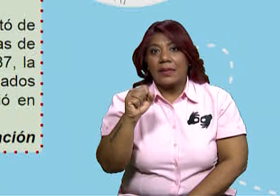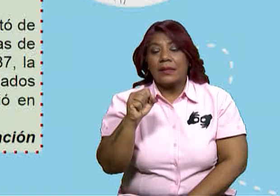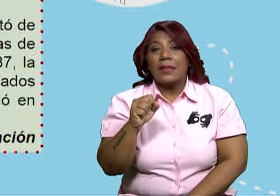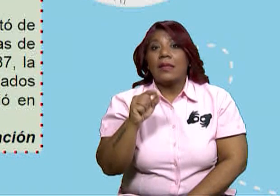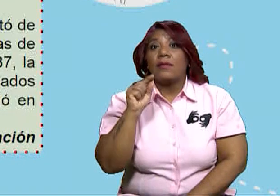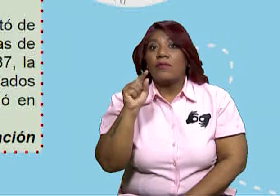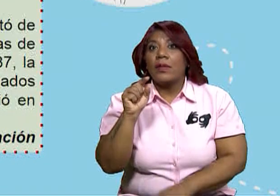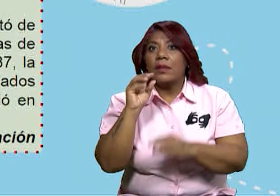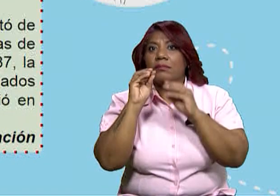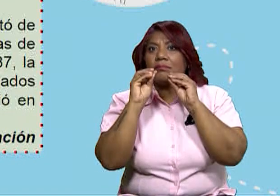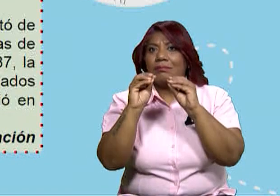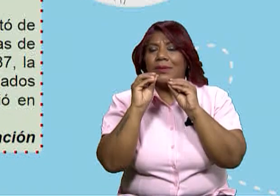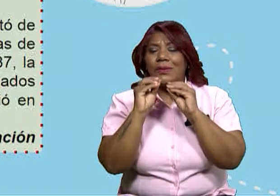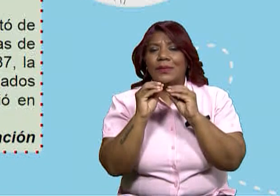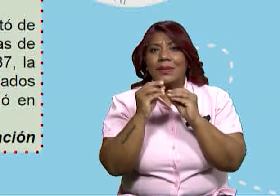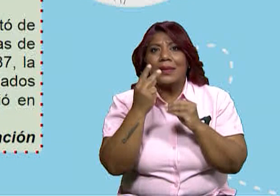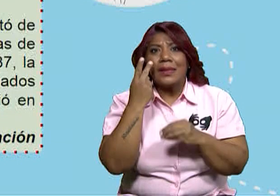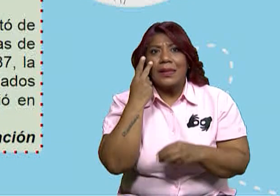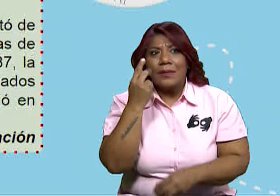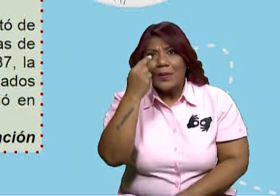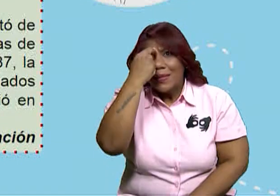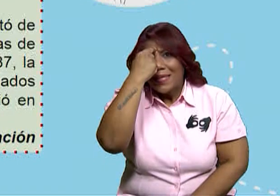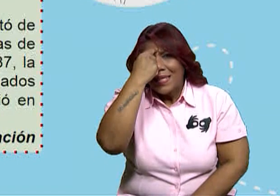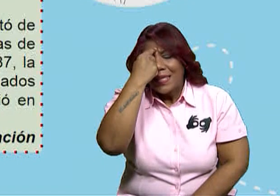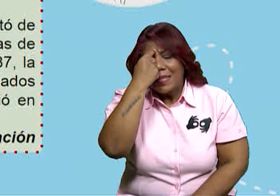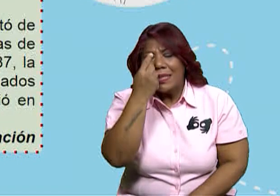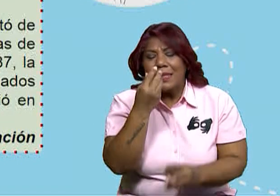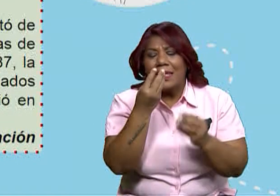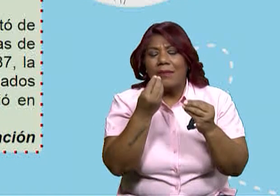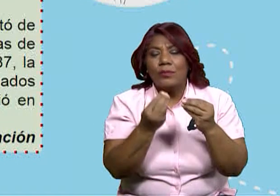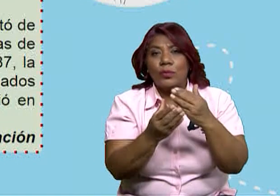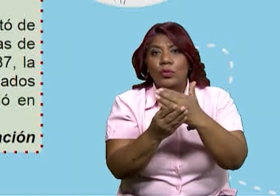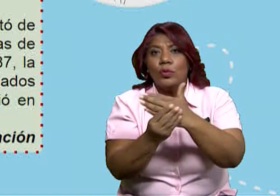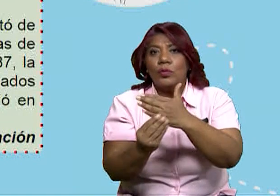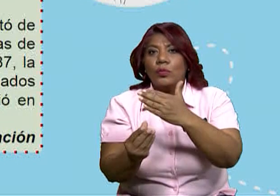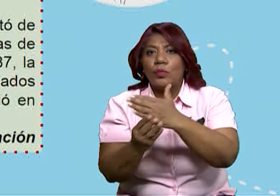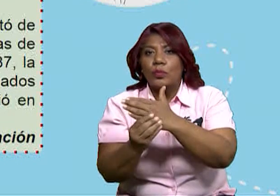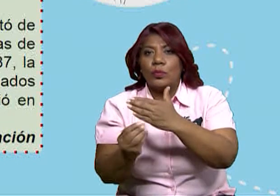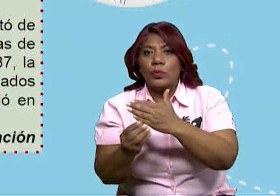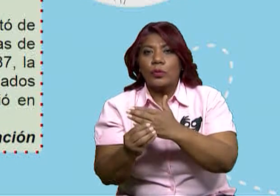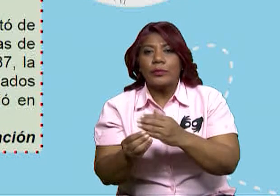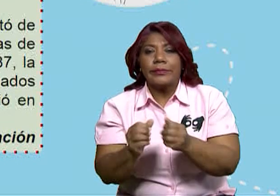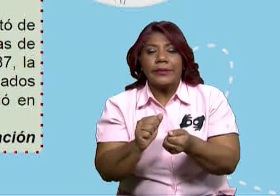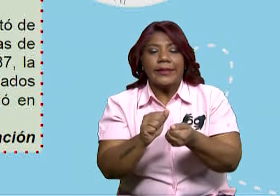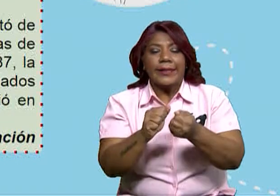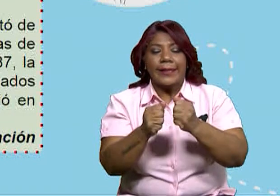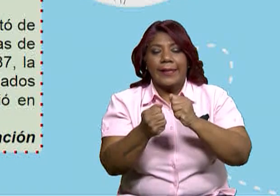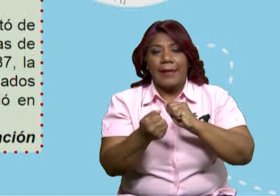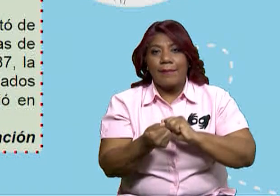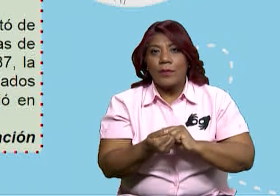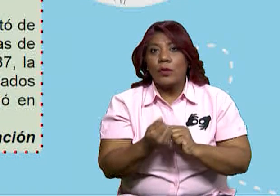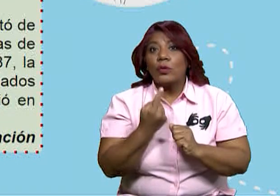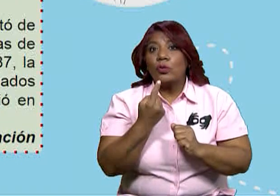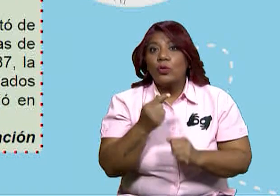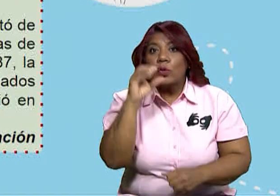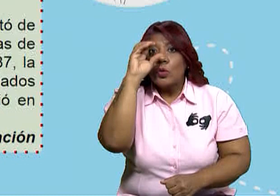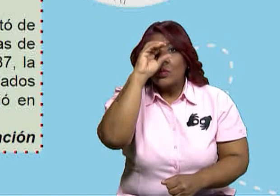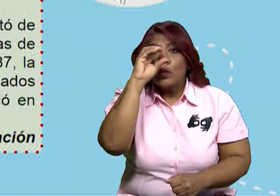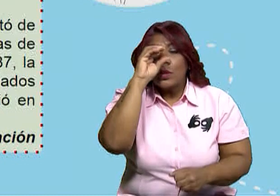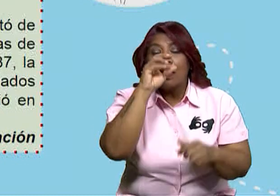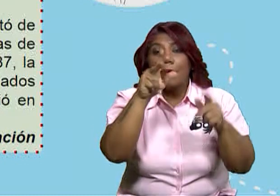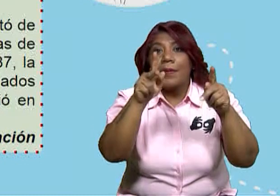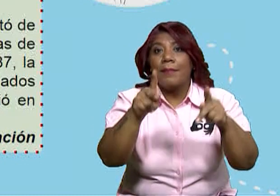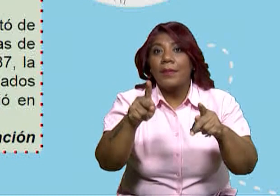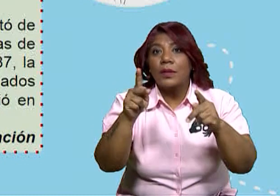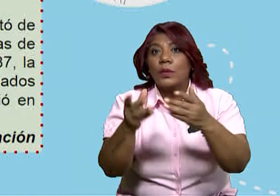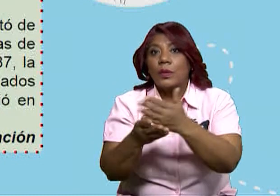profunda pobreza de la India, decidió dedicarse a cuidar a los pobres que habitaban en las calles de la India. Y